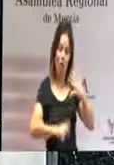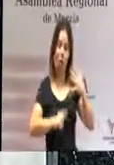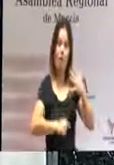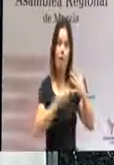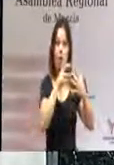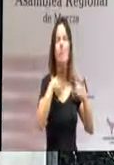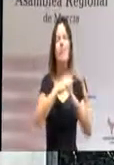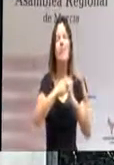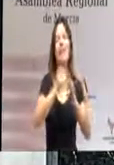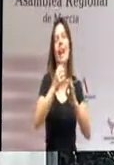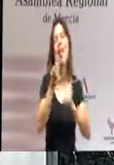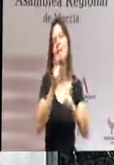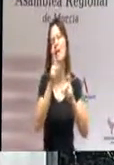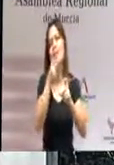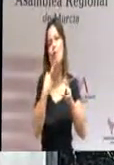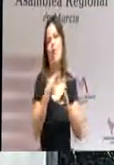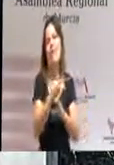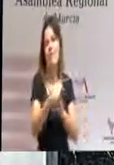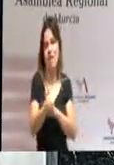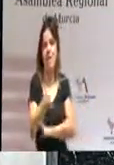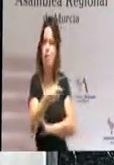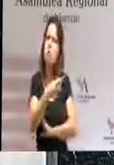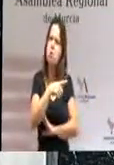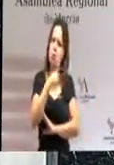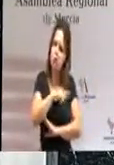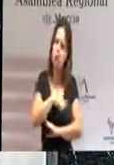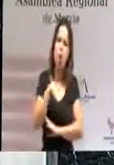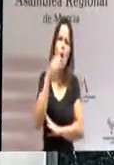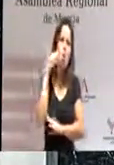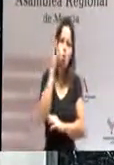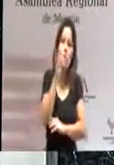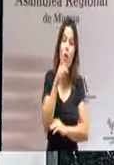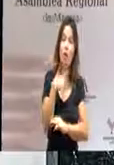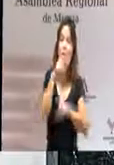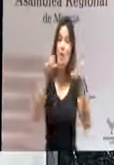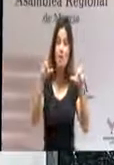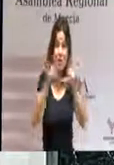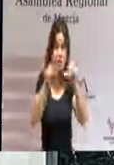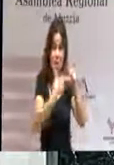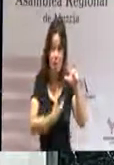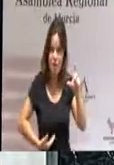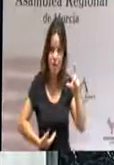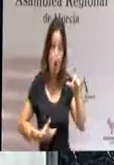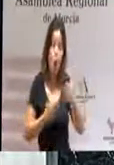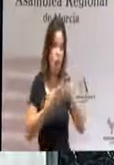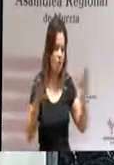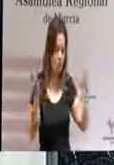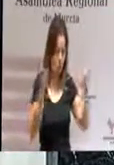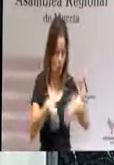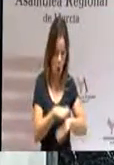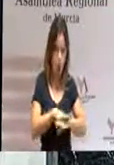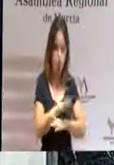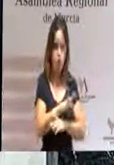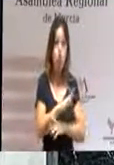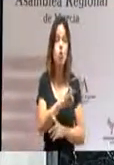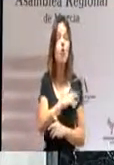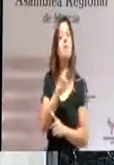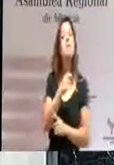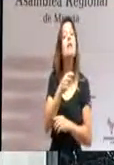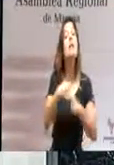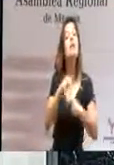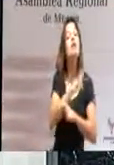a la hora de invertir. Usted estará muy orgulloso, pero los empresarios no confían demasiado en su gobierno. Señor presidente, sus políticas,